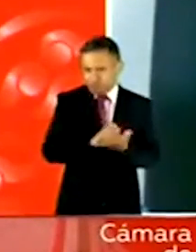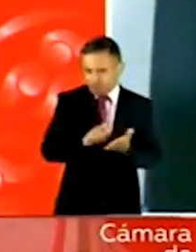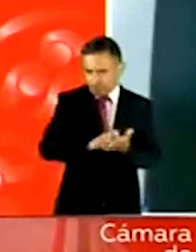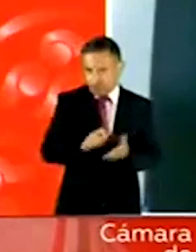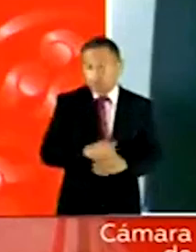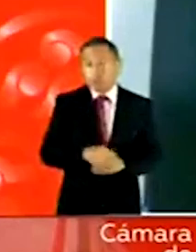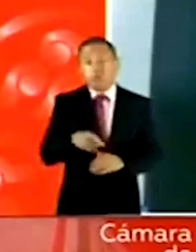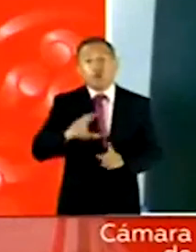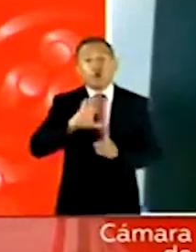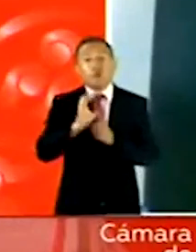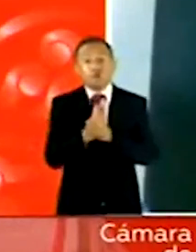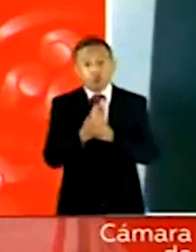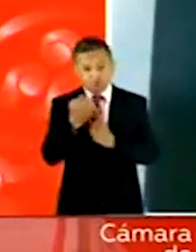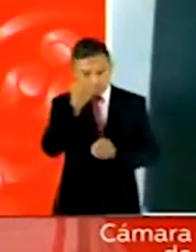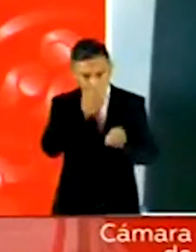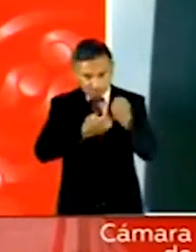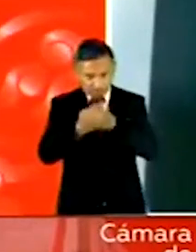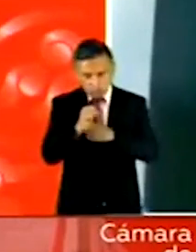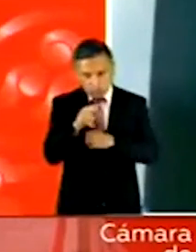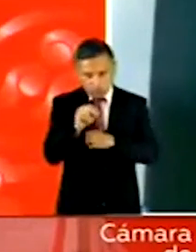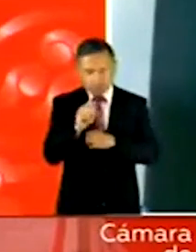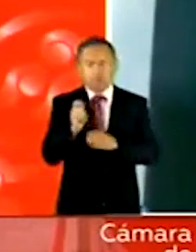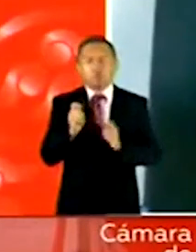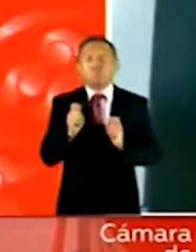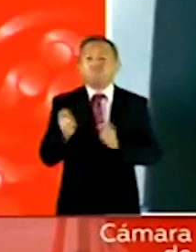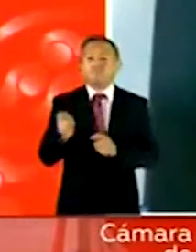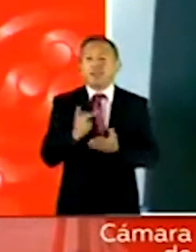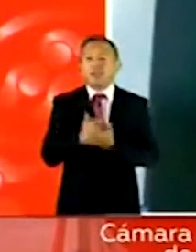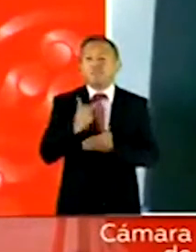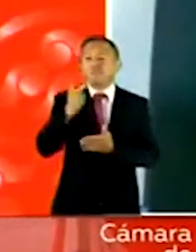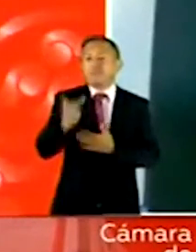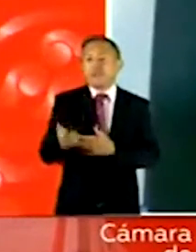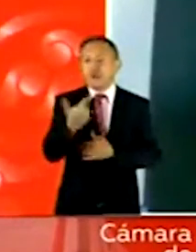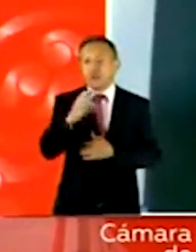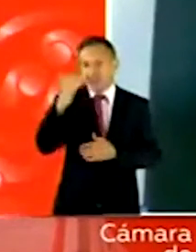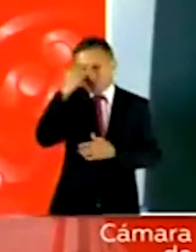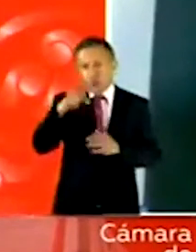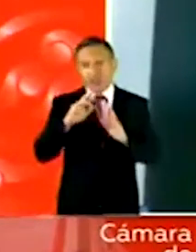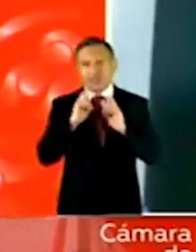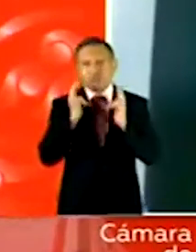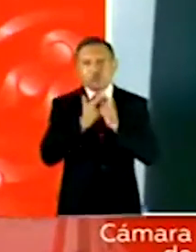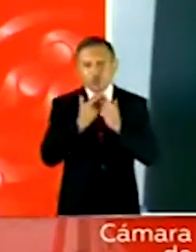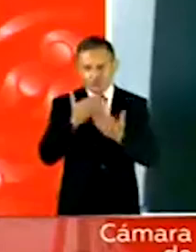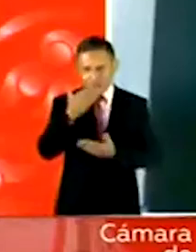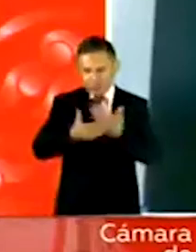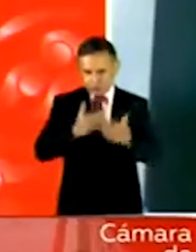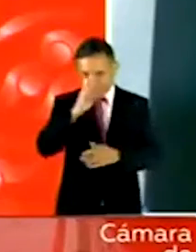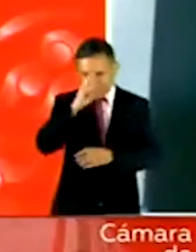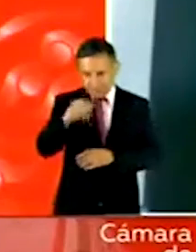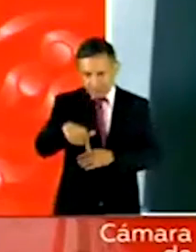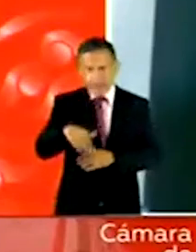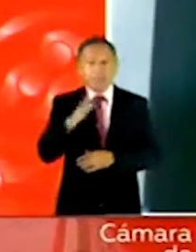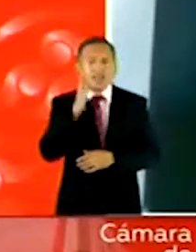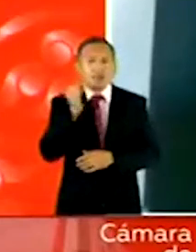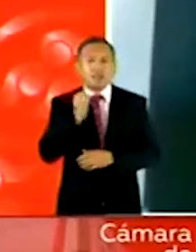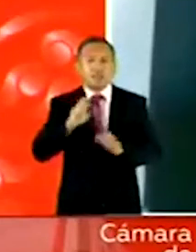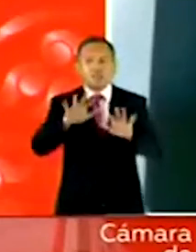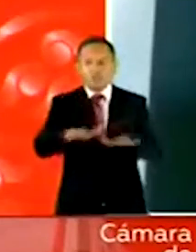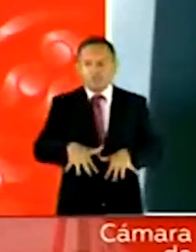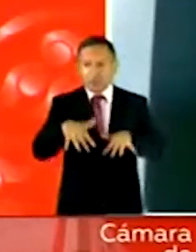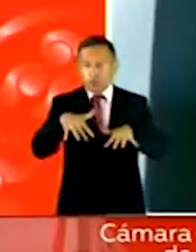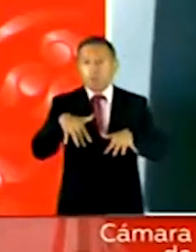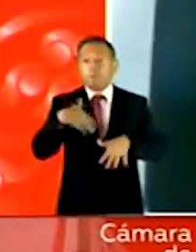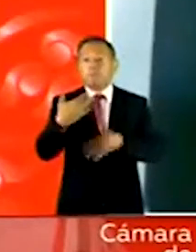hemos acordado que el reconocimiento será otorgado en sesión solemne en el Pleno del Senado de la República en el mes